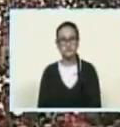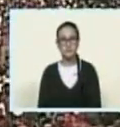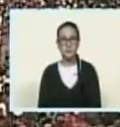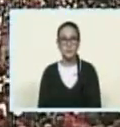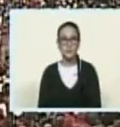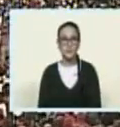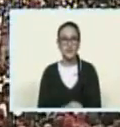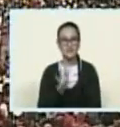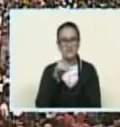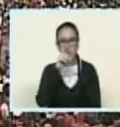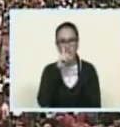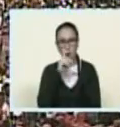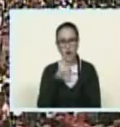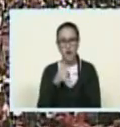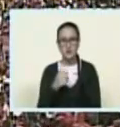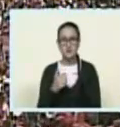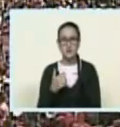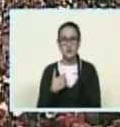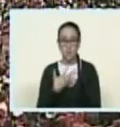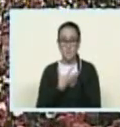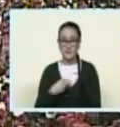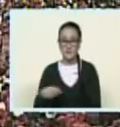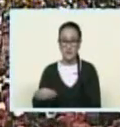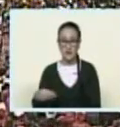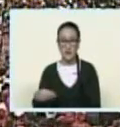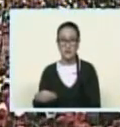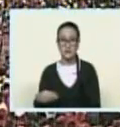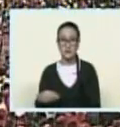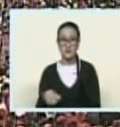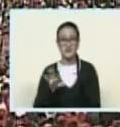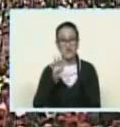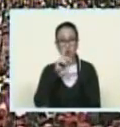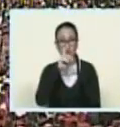con estos 5 años casi que tengo como presidente,